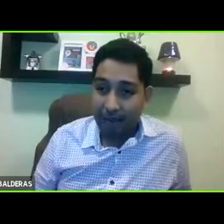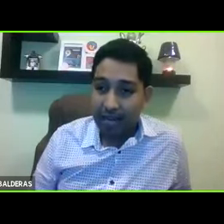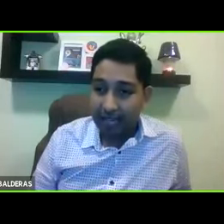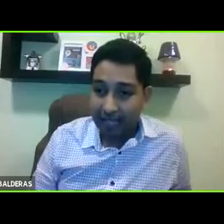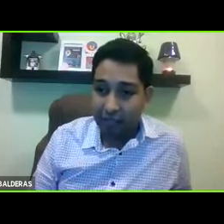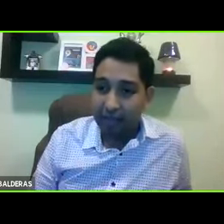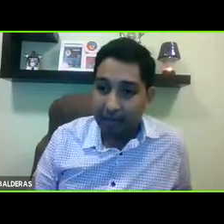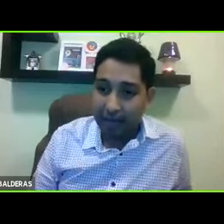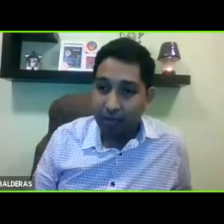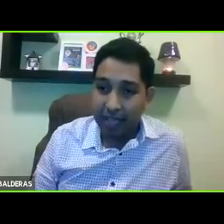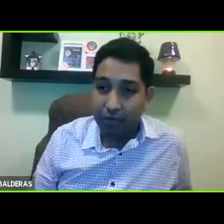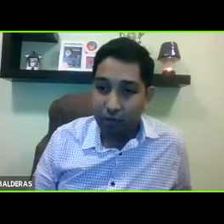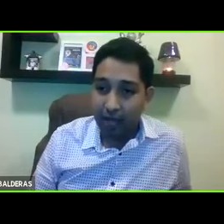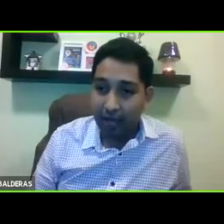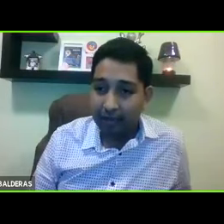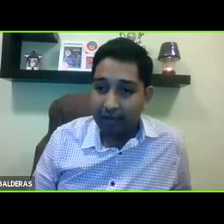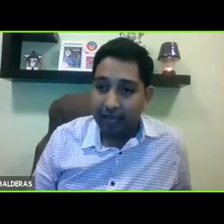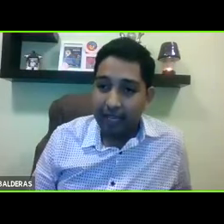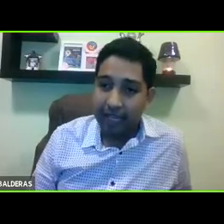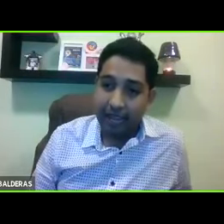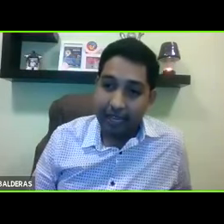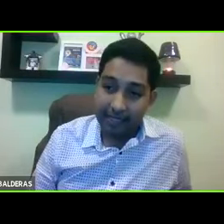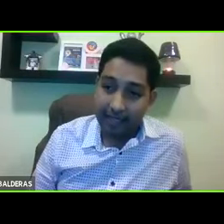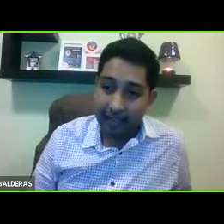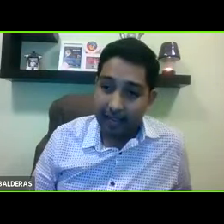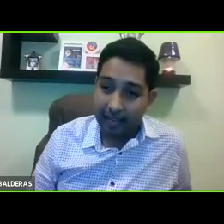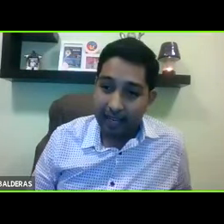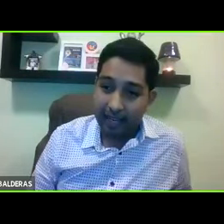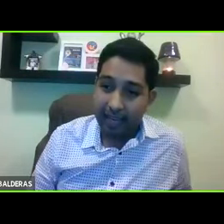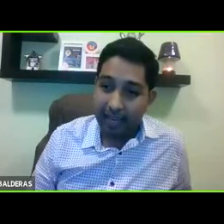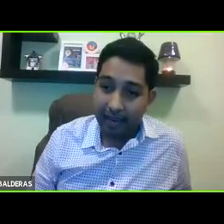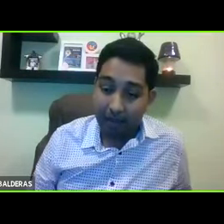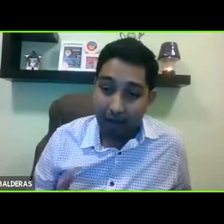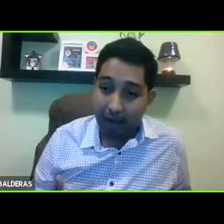la rehabilitación también nos ayuda y